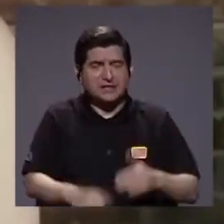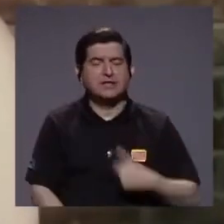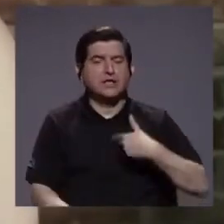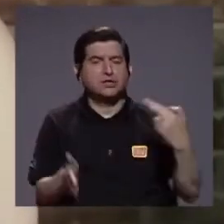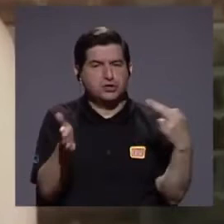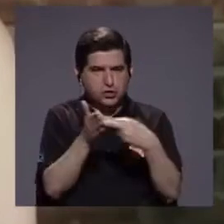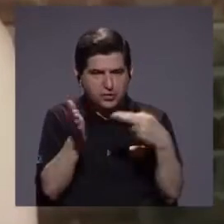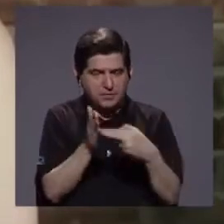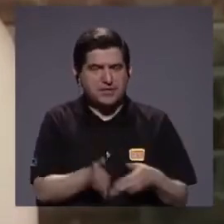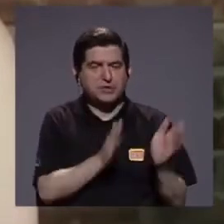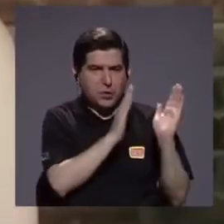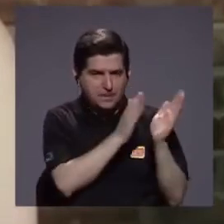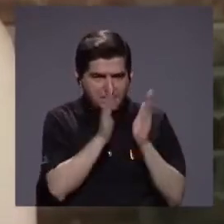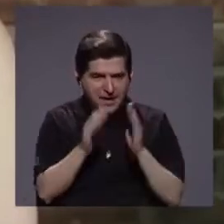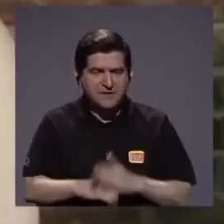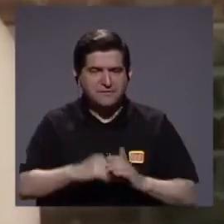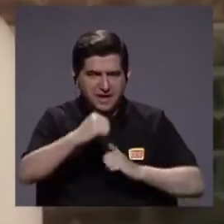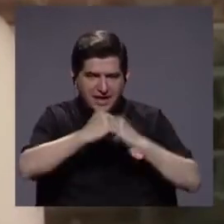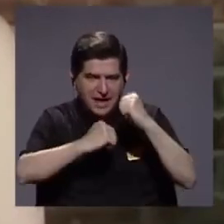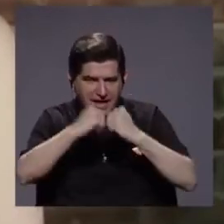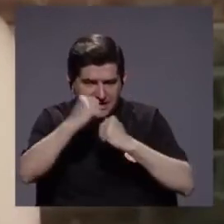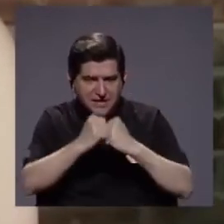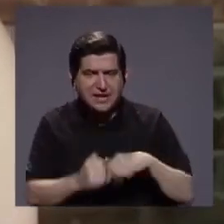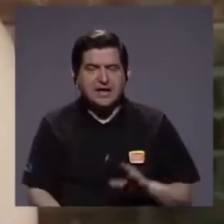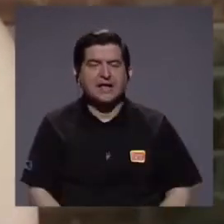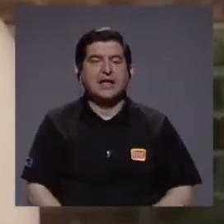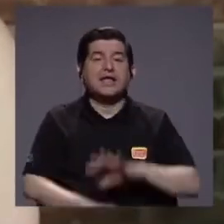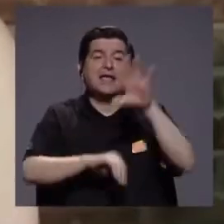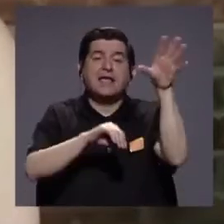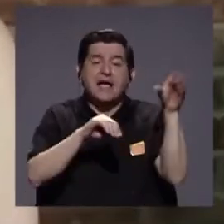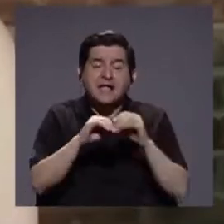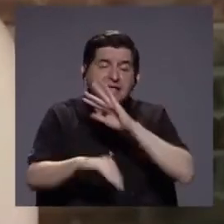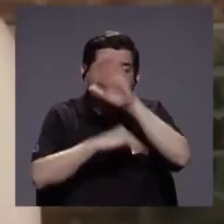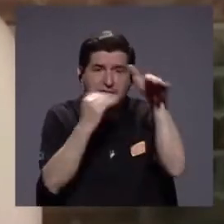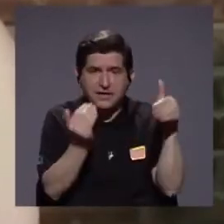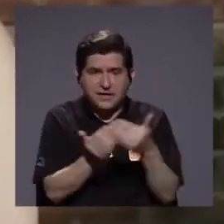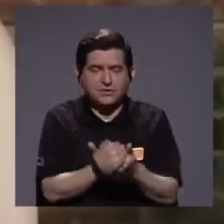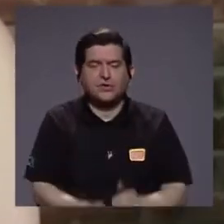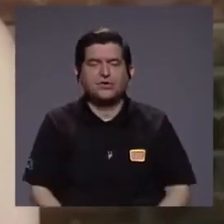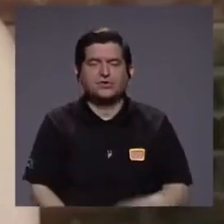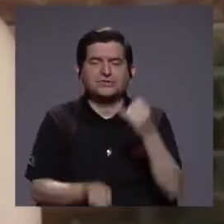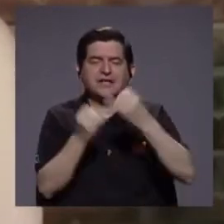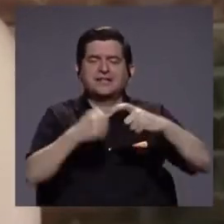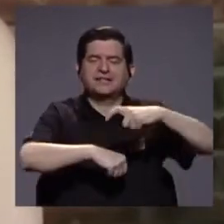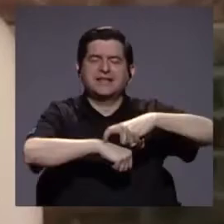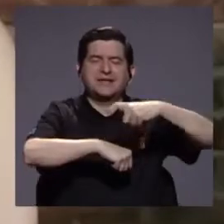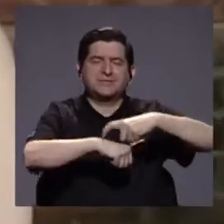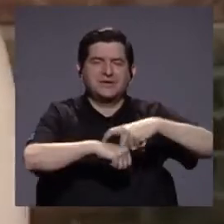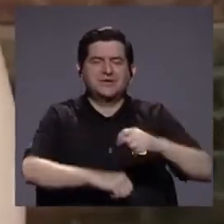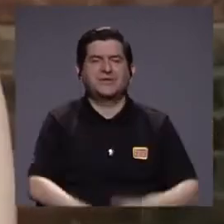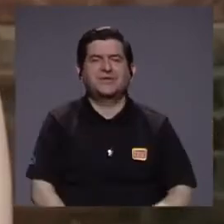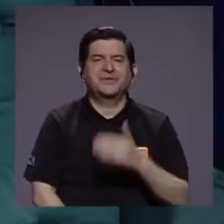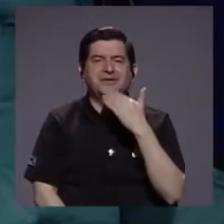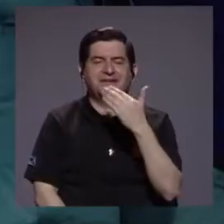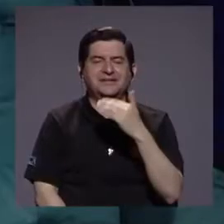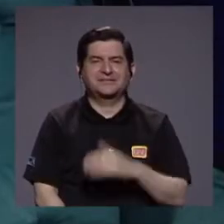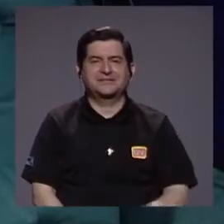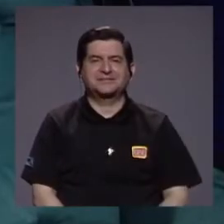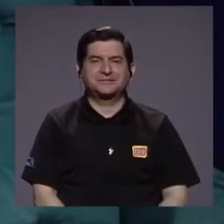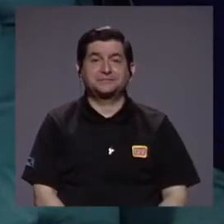reitero, planificación, estructuración e incluir a todos. Finalizó el tiempo, doña Elizabeth, muchas